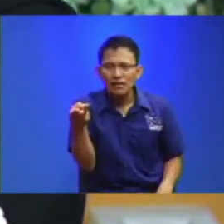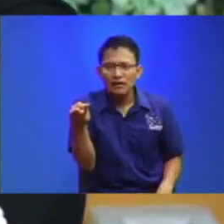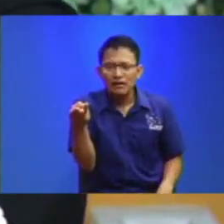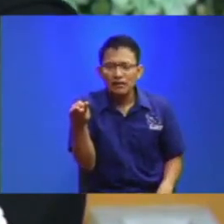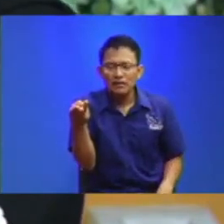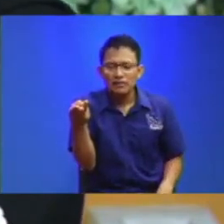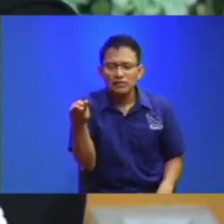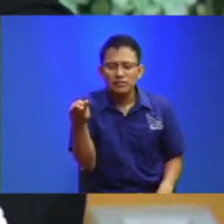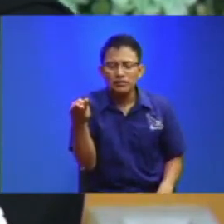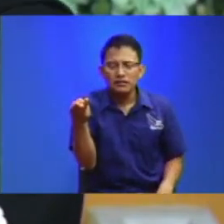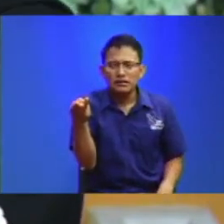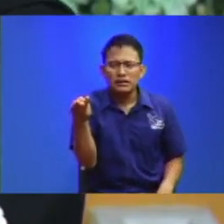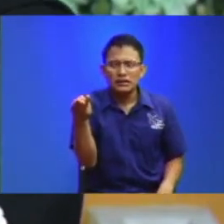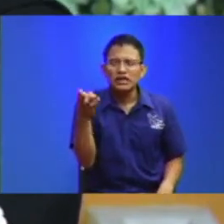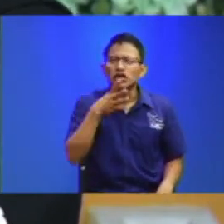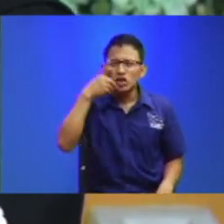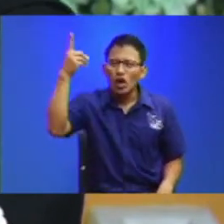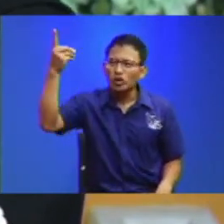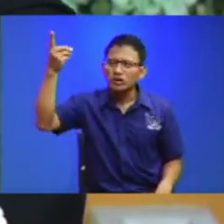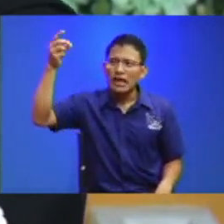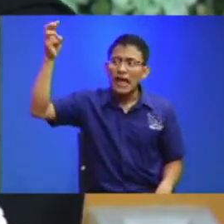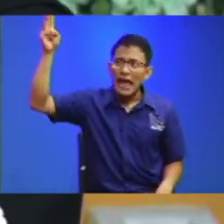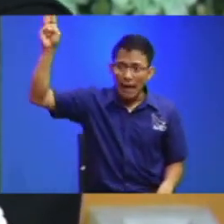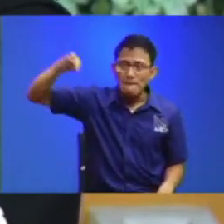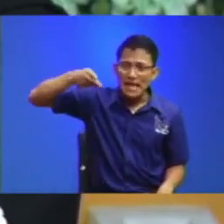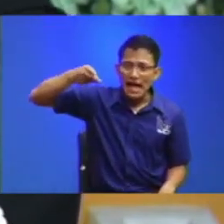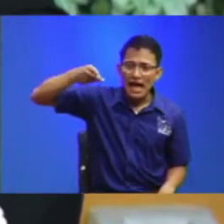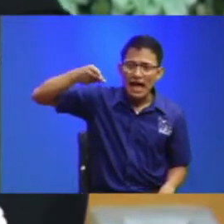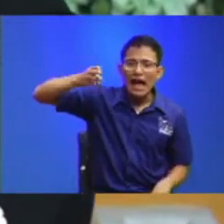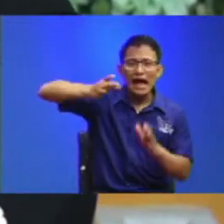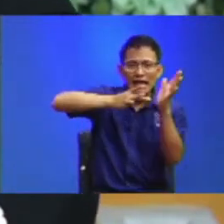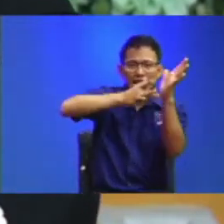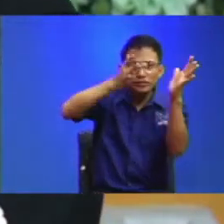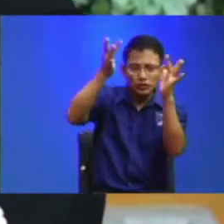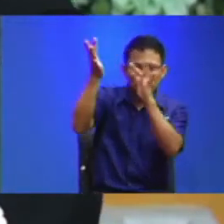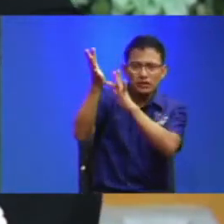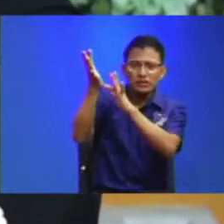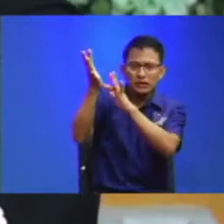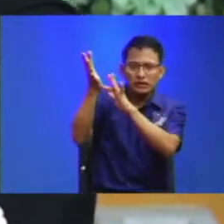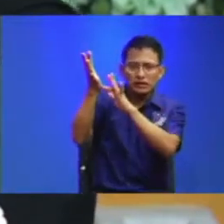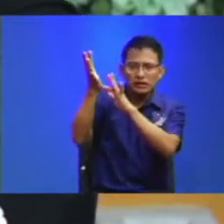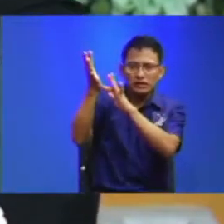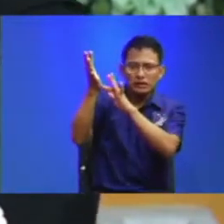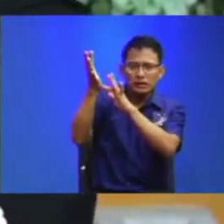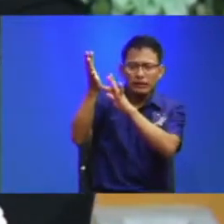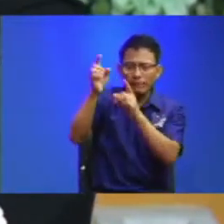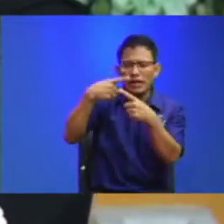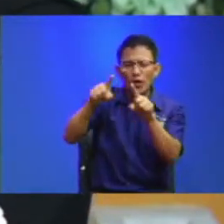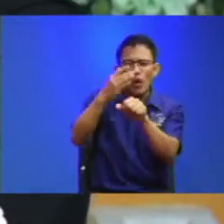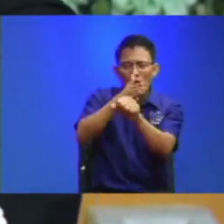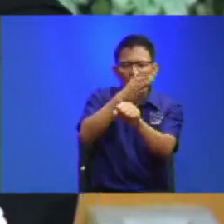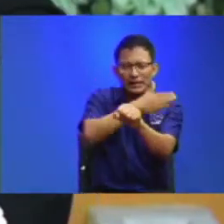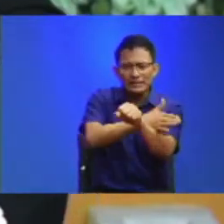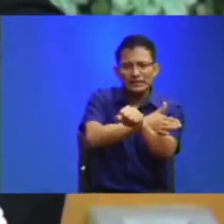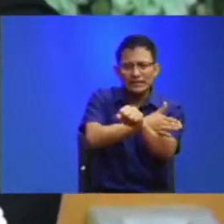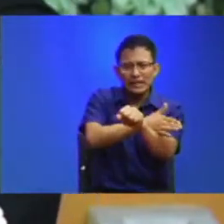al Señor, el Salvador, la primera vez, envía con anterioridad al profeta